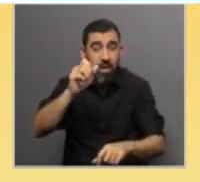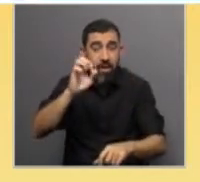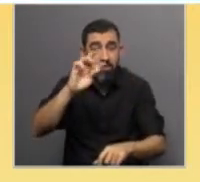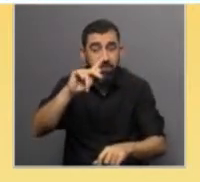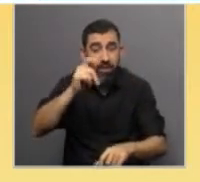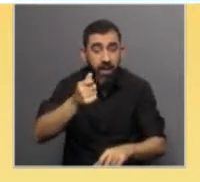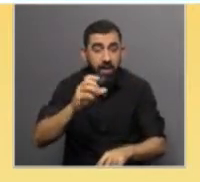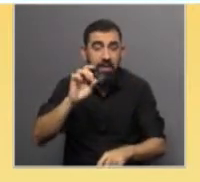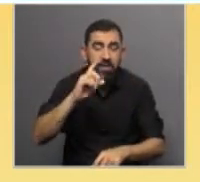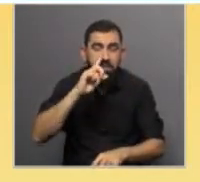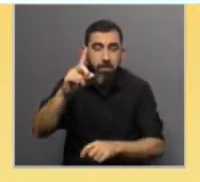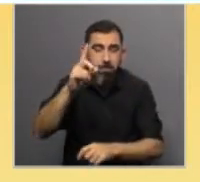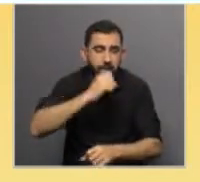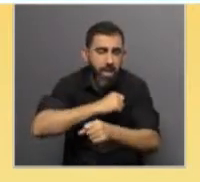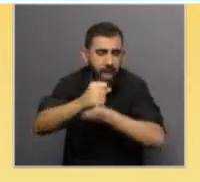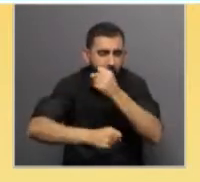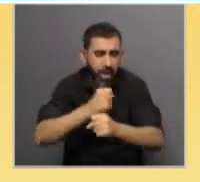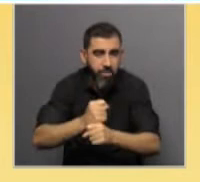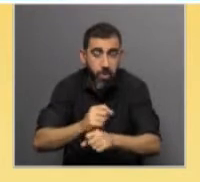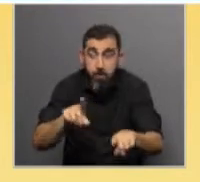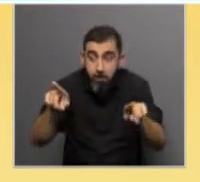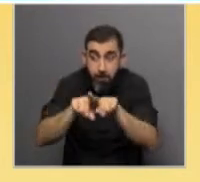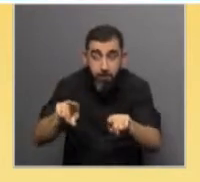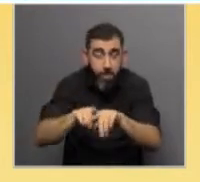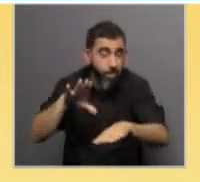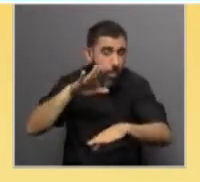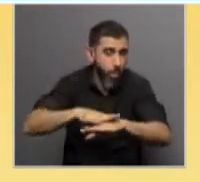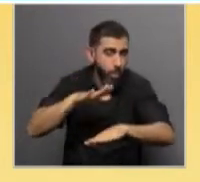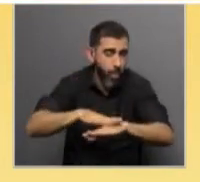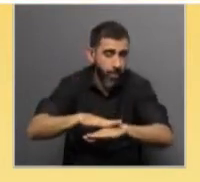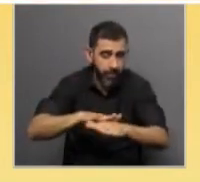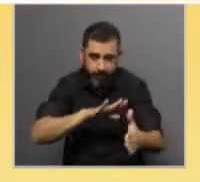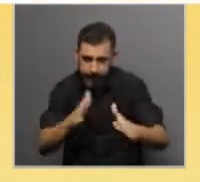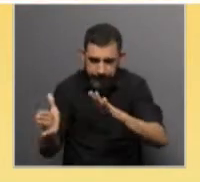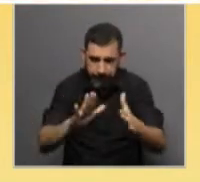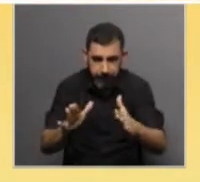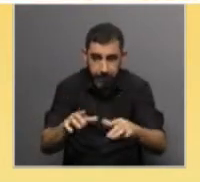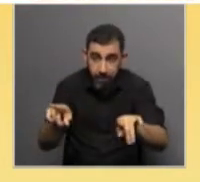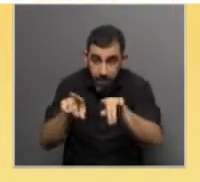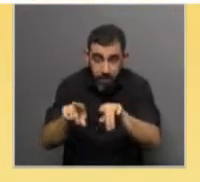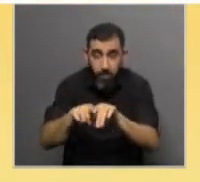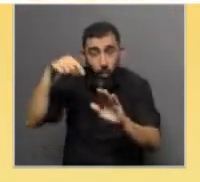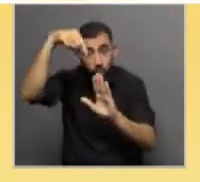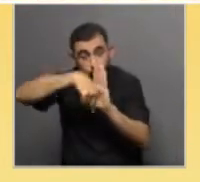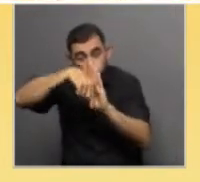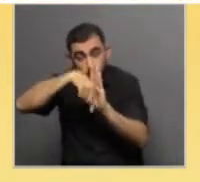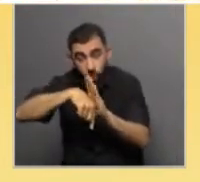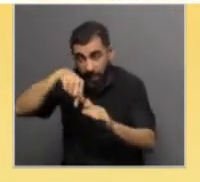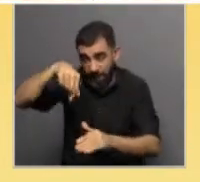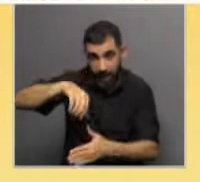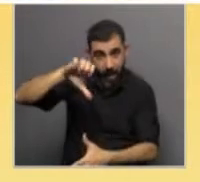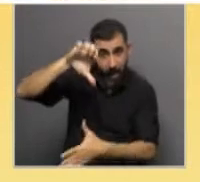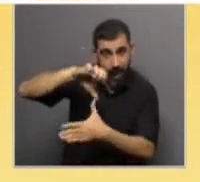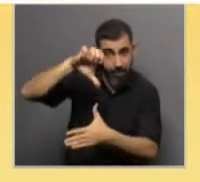15.000 años, en el mismo momento o a lo sumo un par de miles de años después, estaban en el sur de la Patagonia.